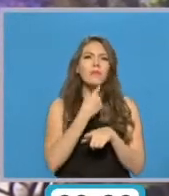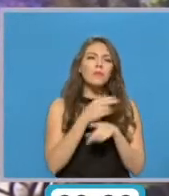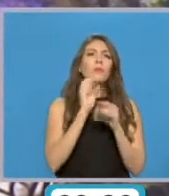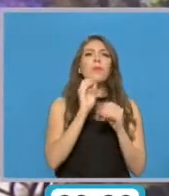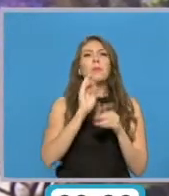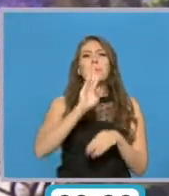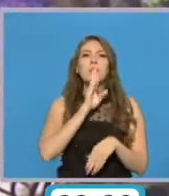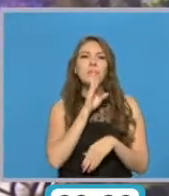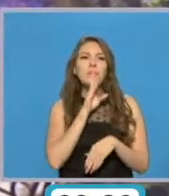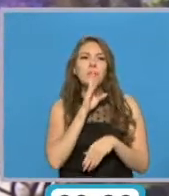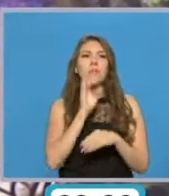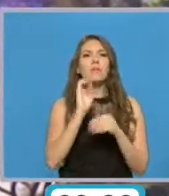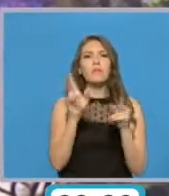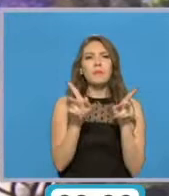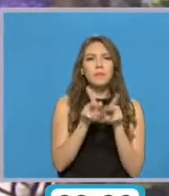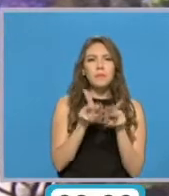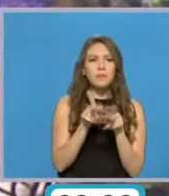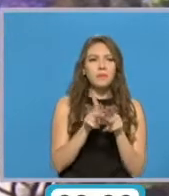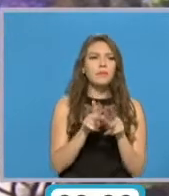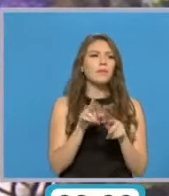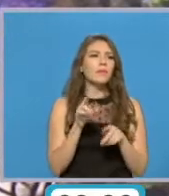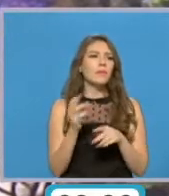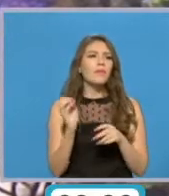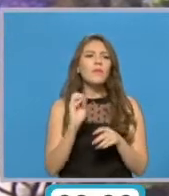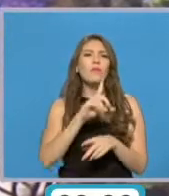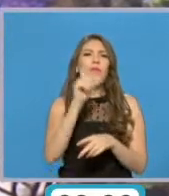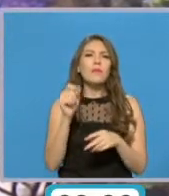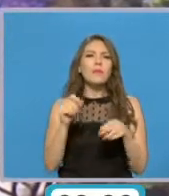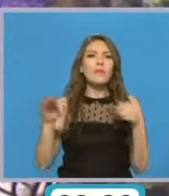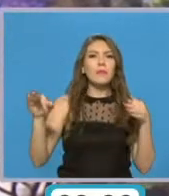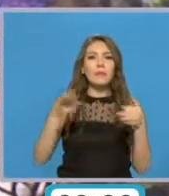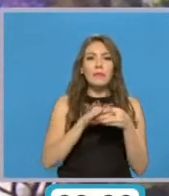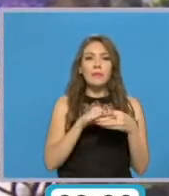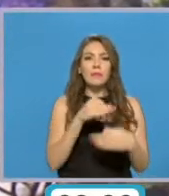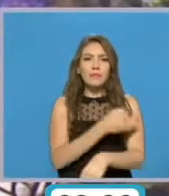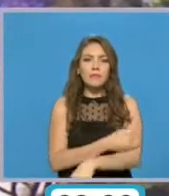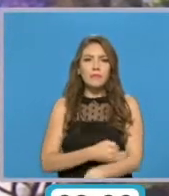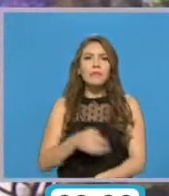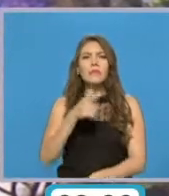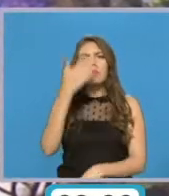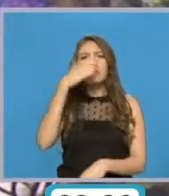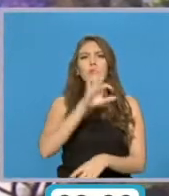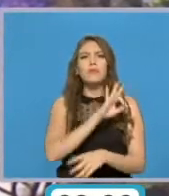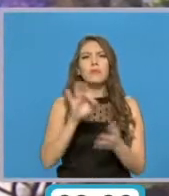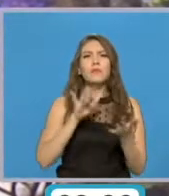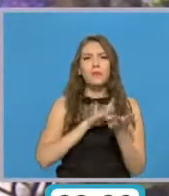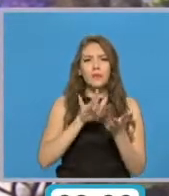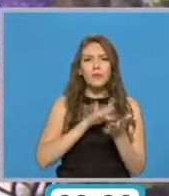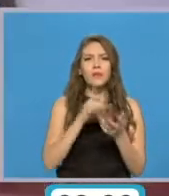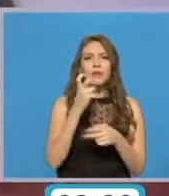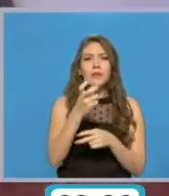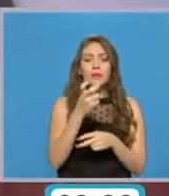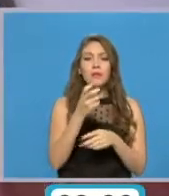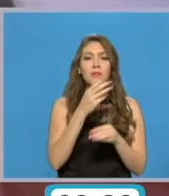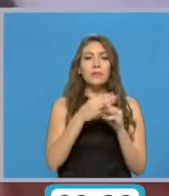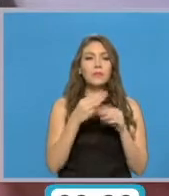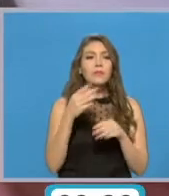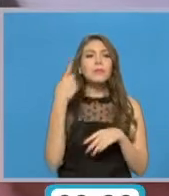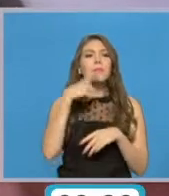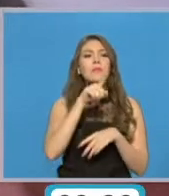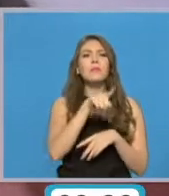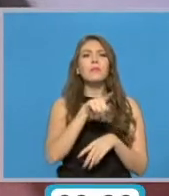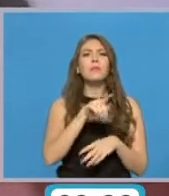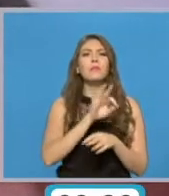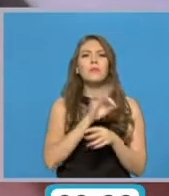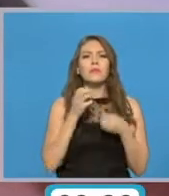mamá, o un primo, una prima, alguien muy cercano a la familia, que sepas que puede estar contigo en ese momento para expresarlo y sentirte